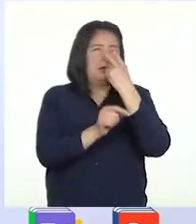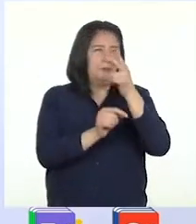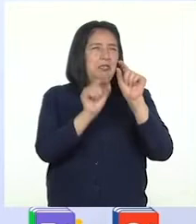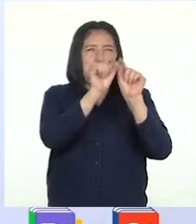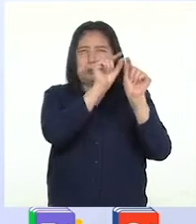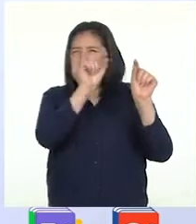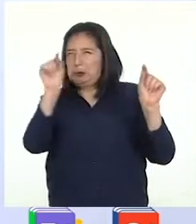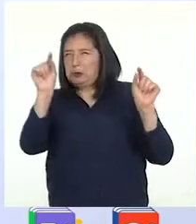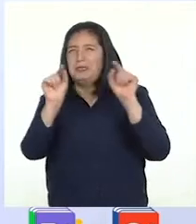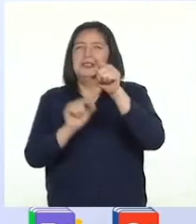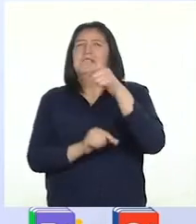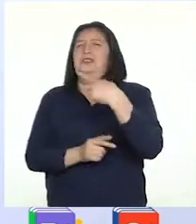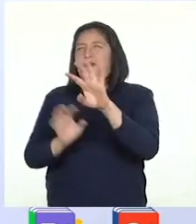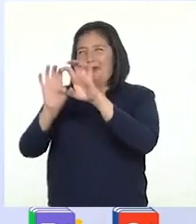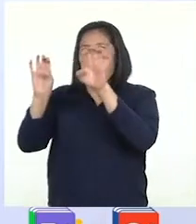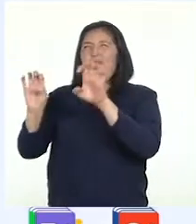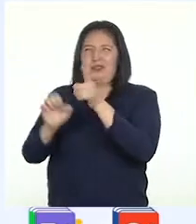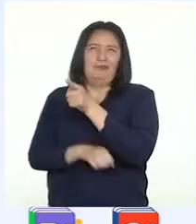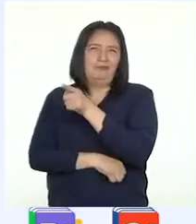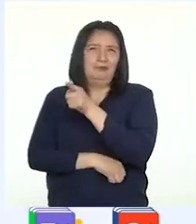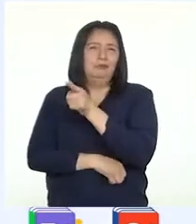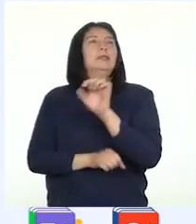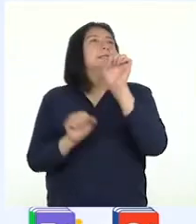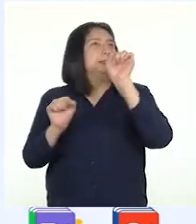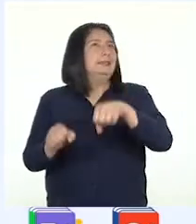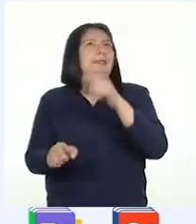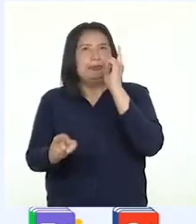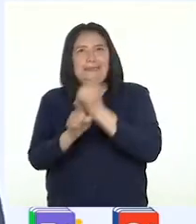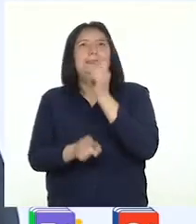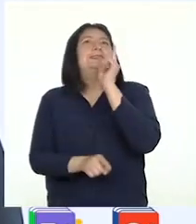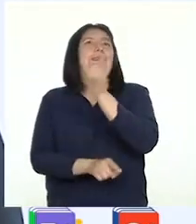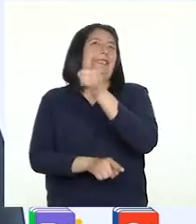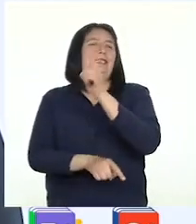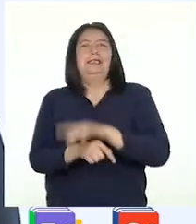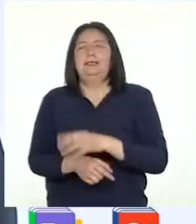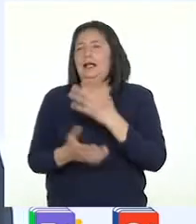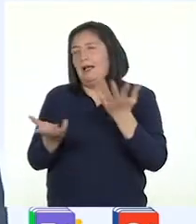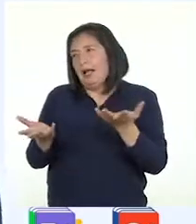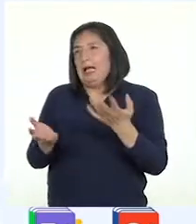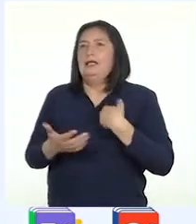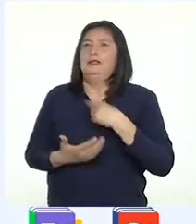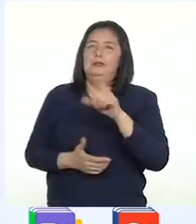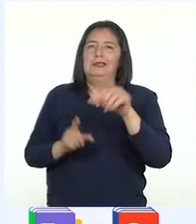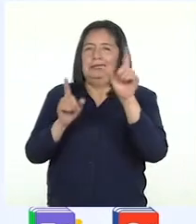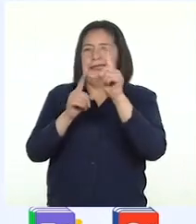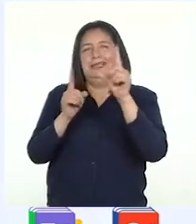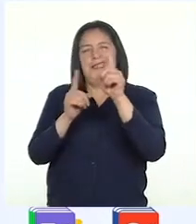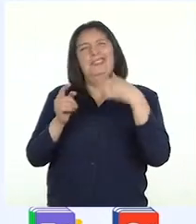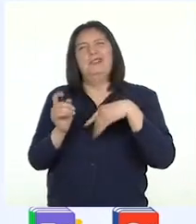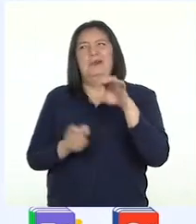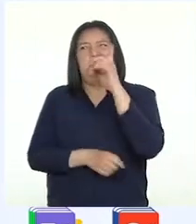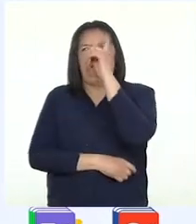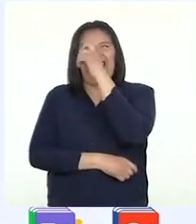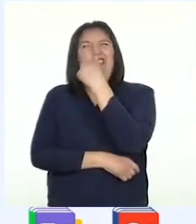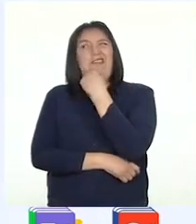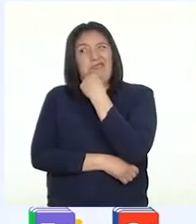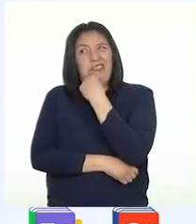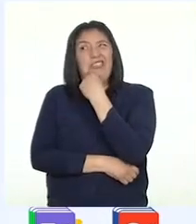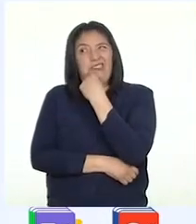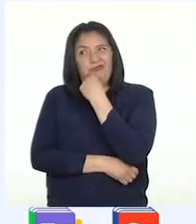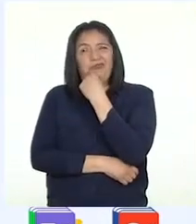visto e identificas como ecuación. Sí, es cierto. Lo que pasa es que con las letras parece más